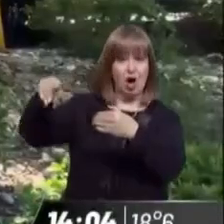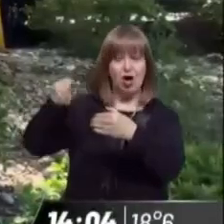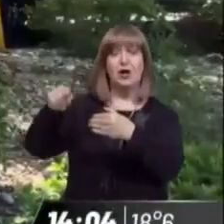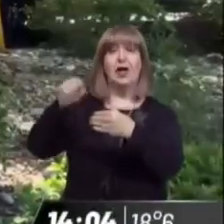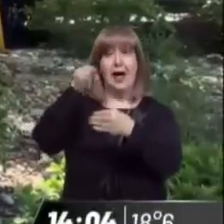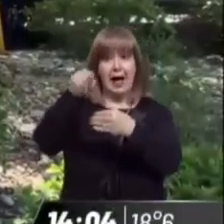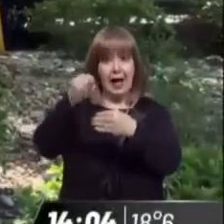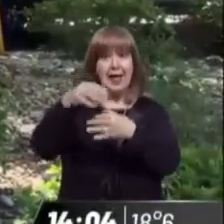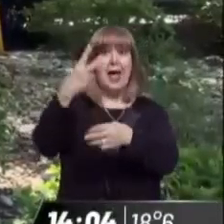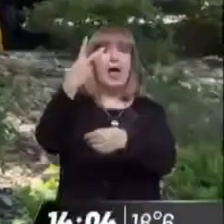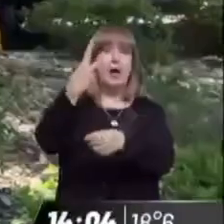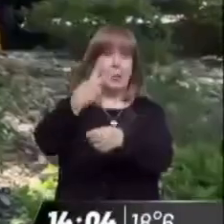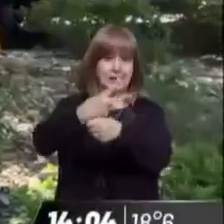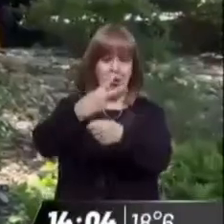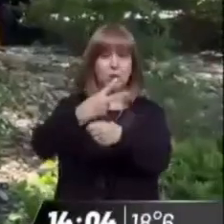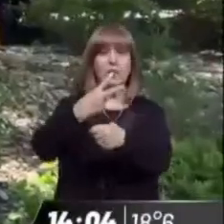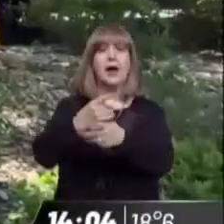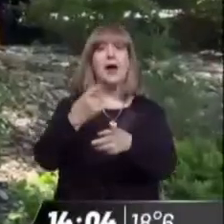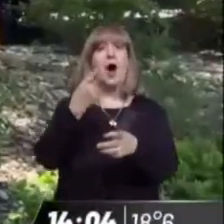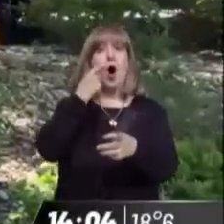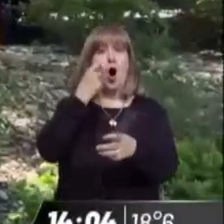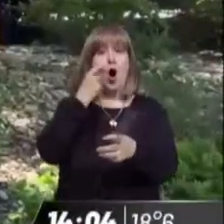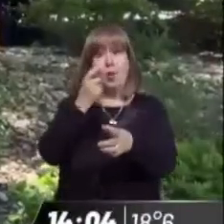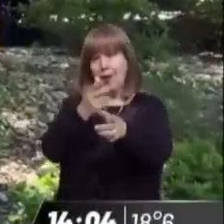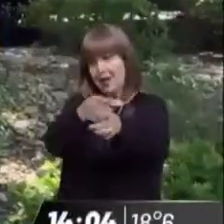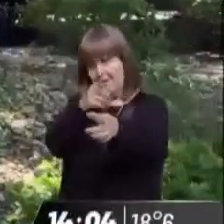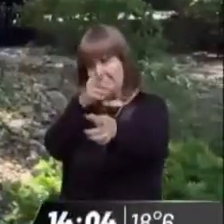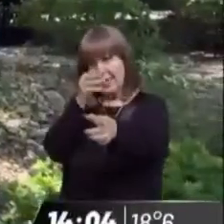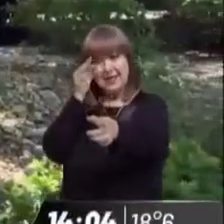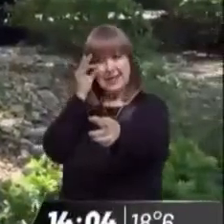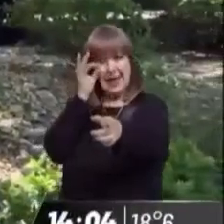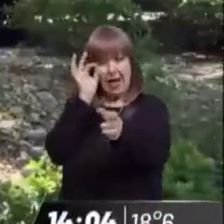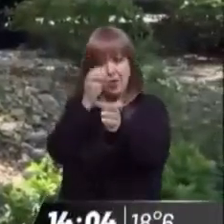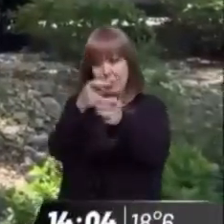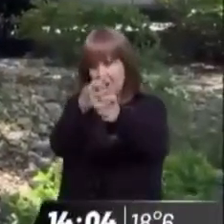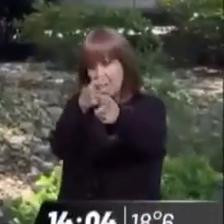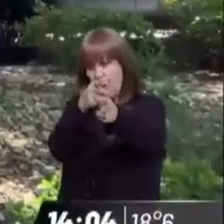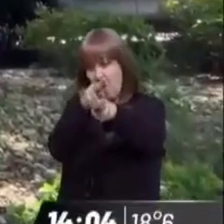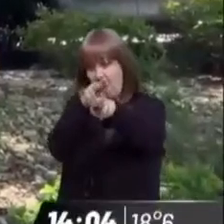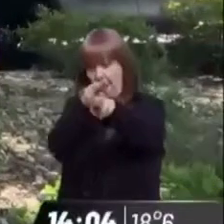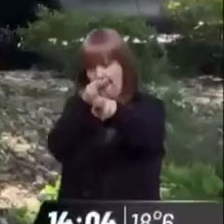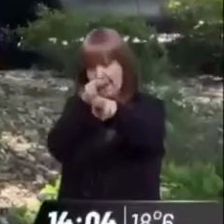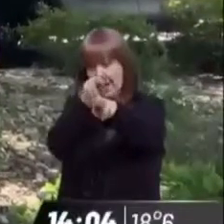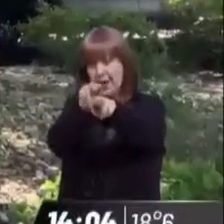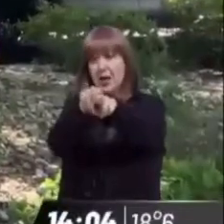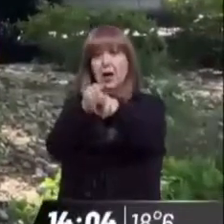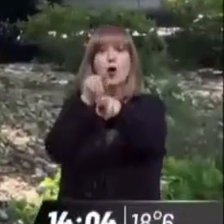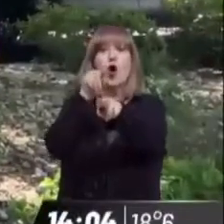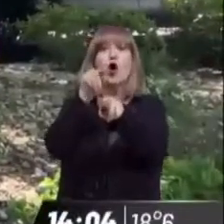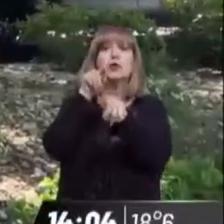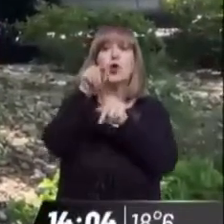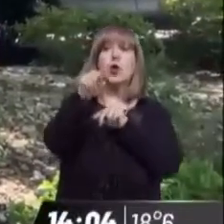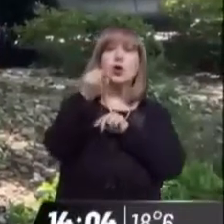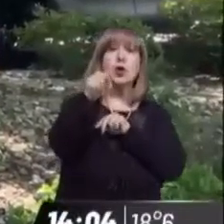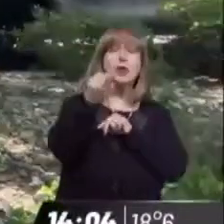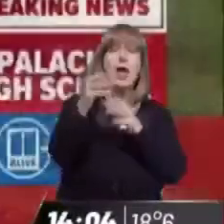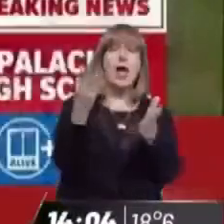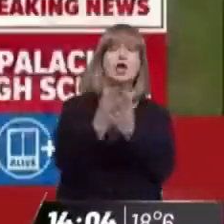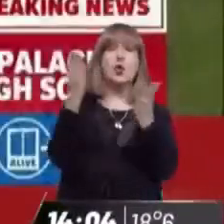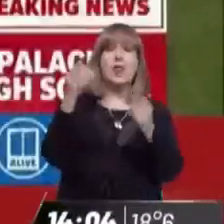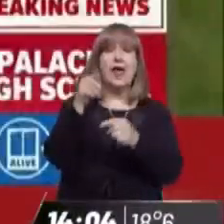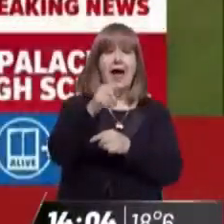Ahí esta persona que sobre la que todavía no tenemos datos empezó a disparar contra los